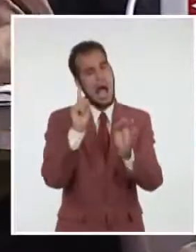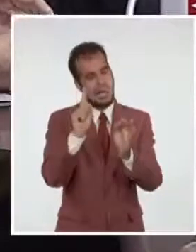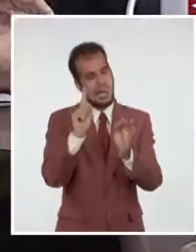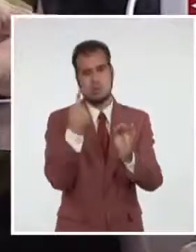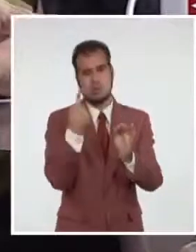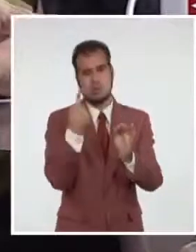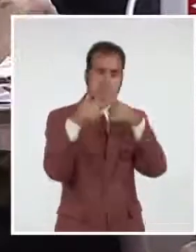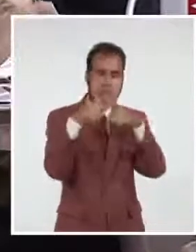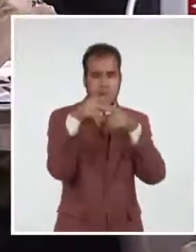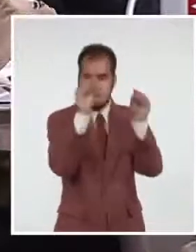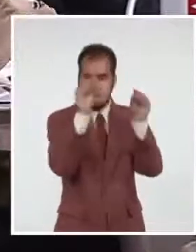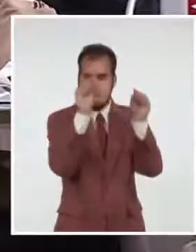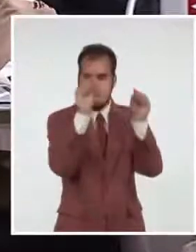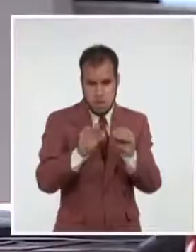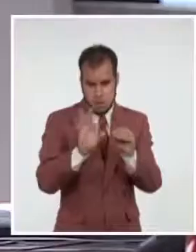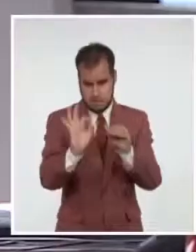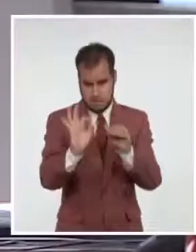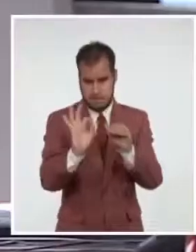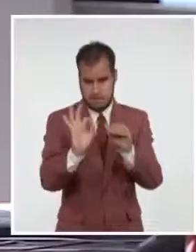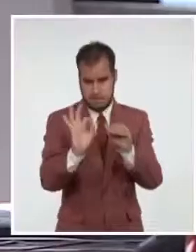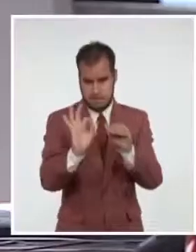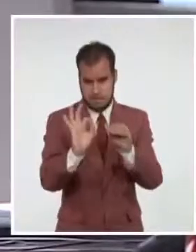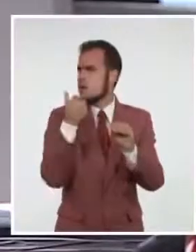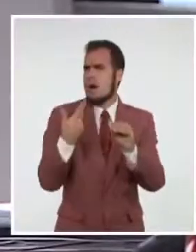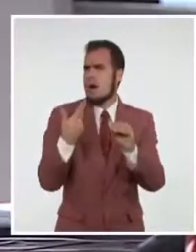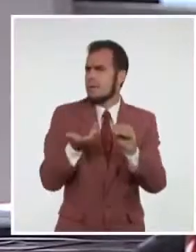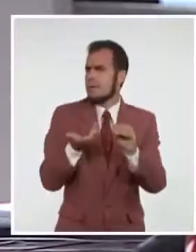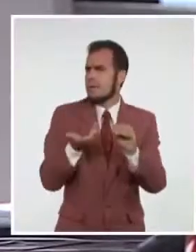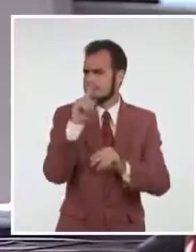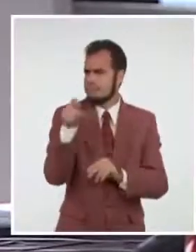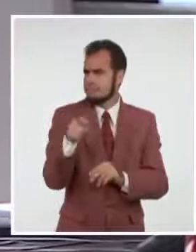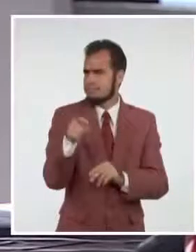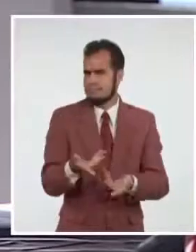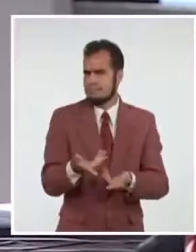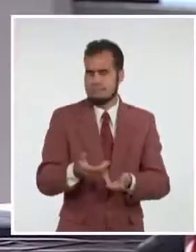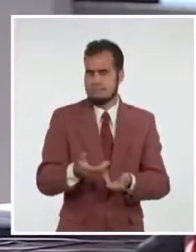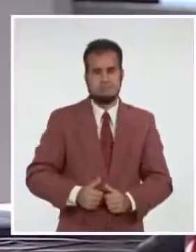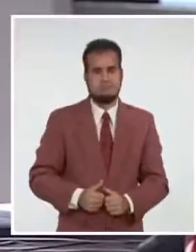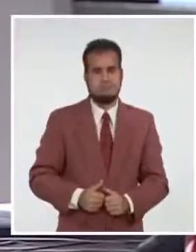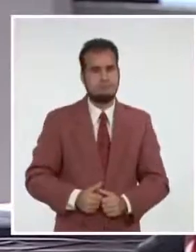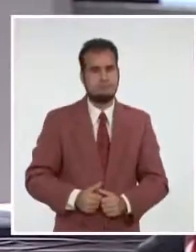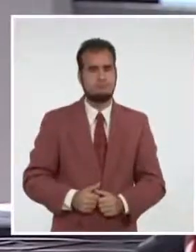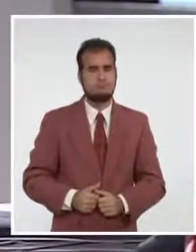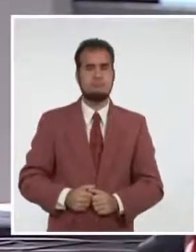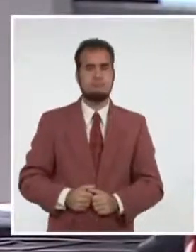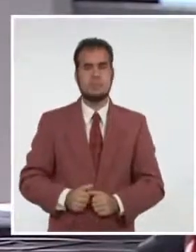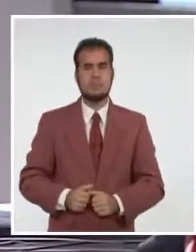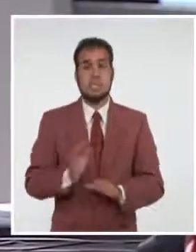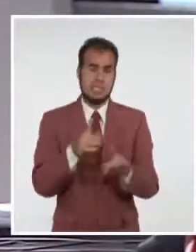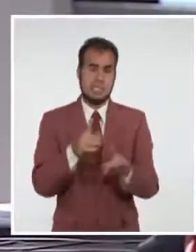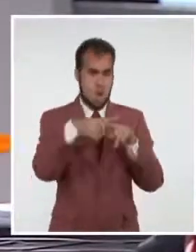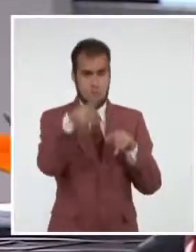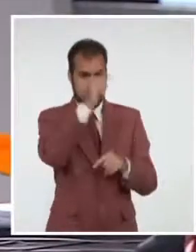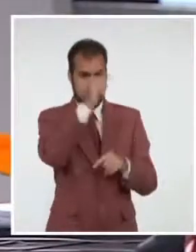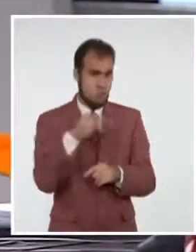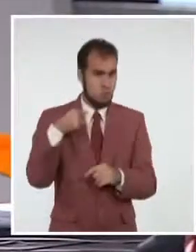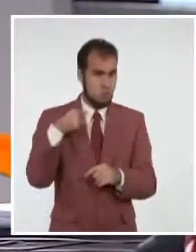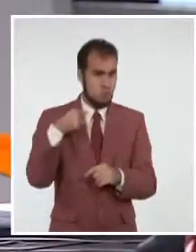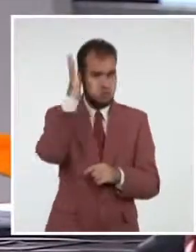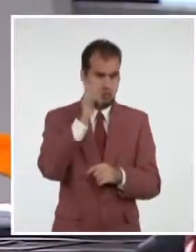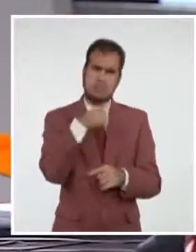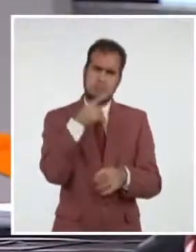apuntan esas modificaciones, doctor? Sí, bueno, ya el doctor Durán nos avanzó en parte de lo que iba a hablar, así que voy a ser mucho más